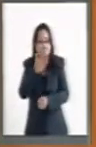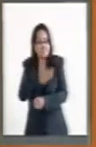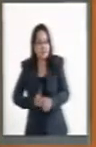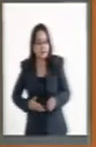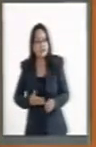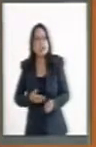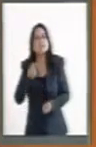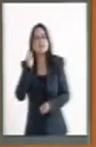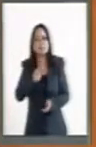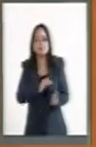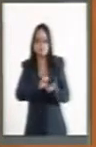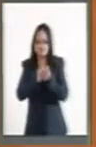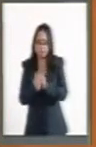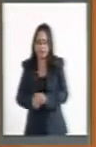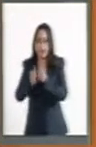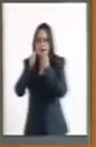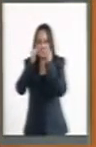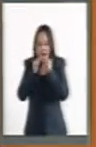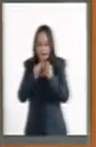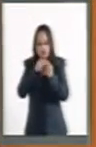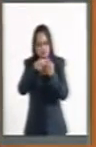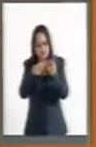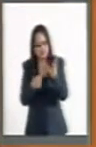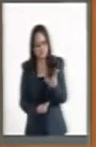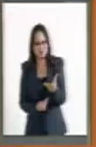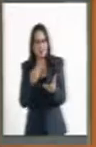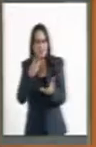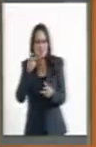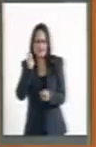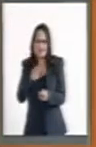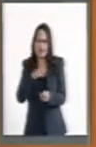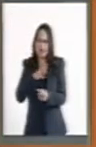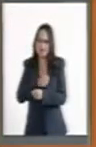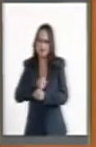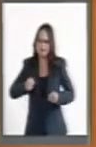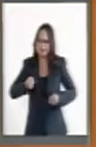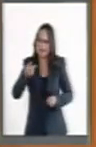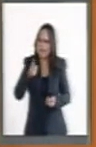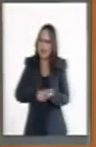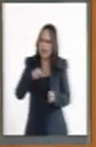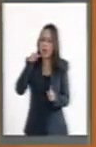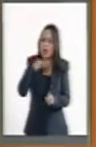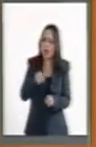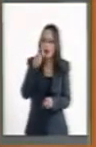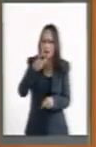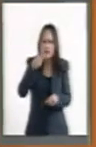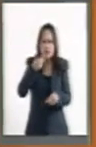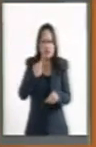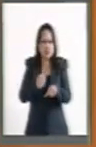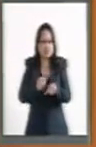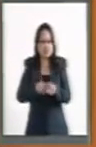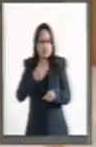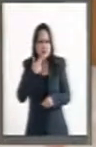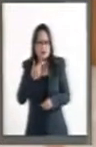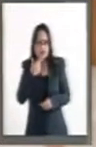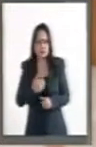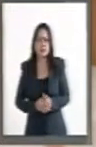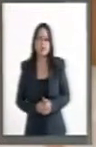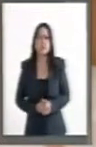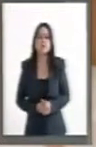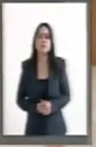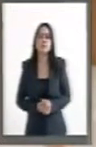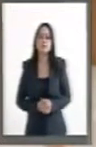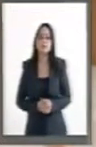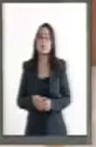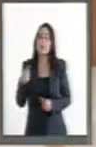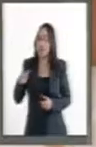desarrollan ceguera. Una de las principales consecuencias del sobrepeso y obesidad, la diabetes. El gasto público,